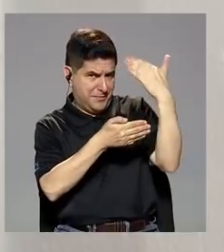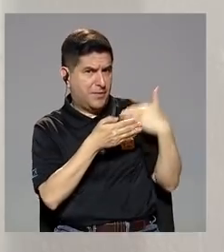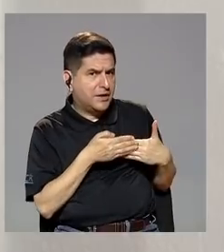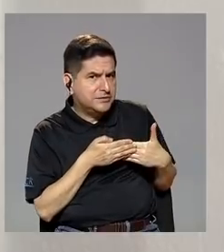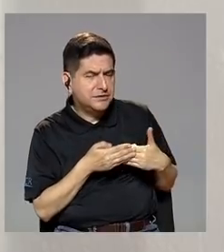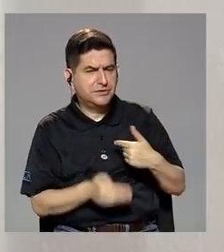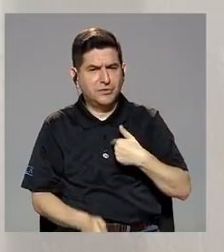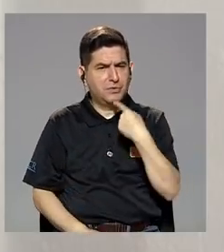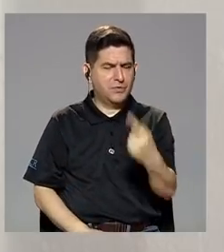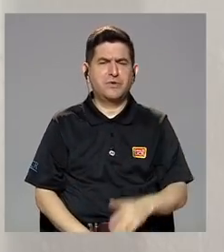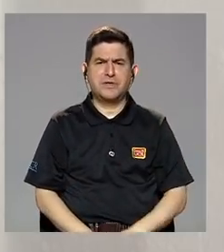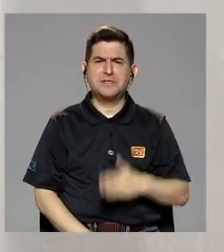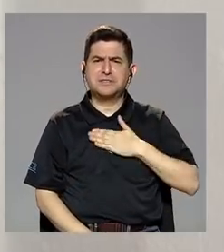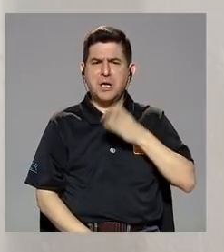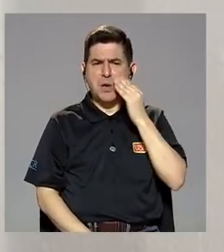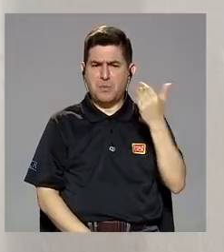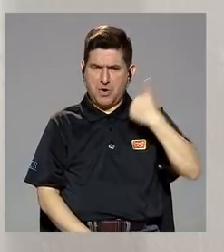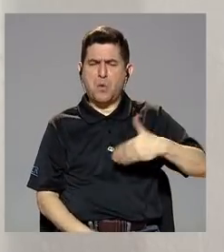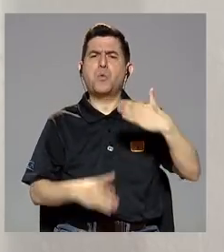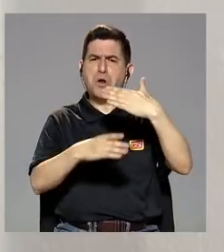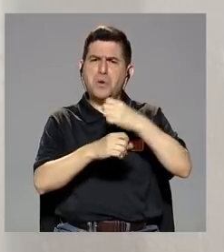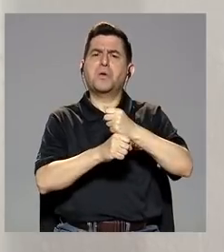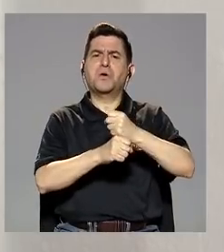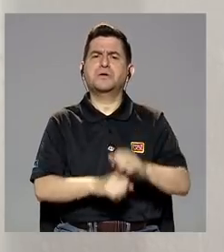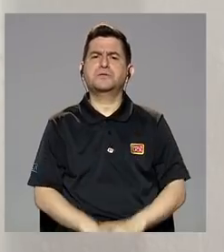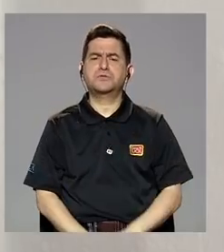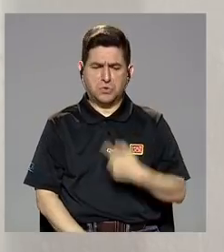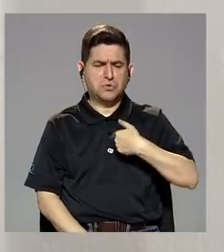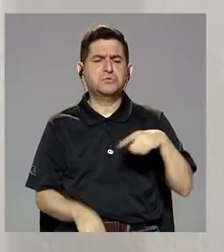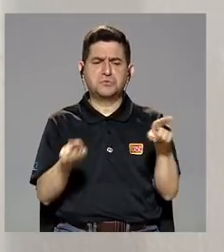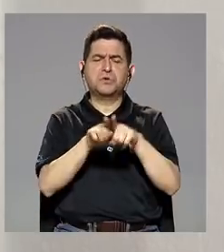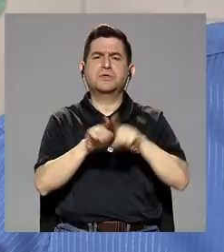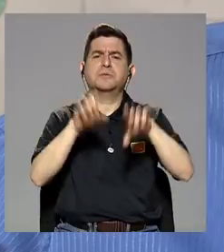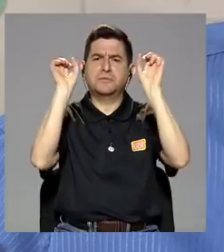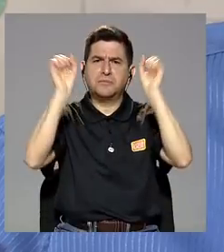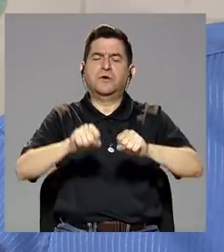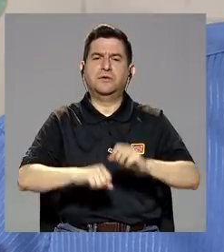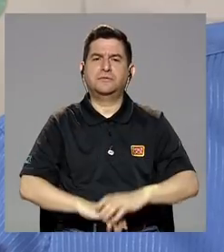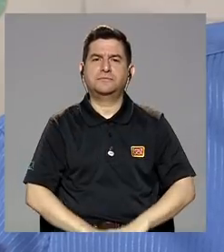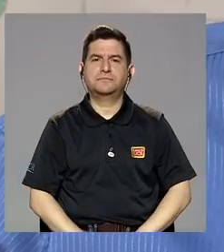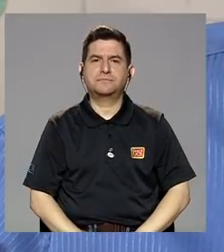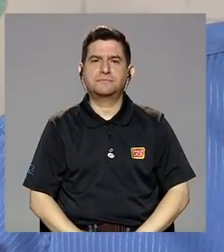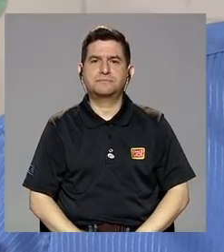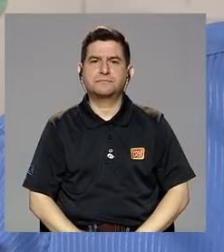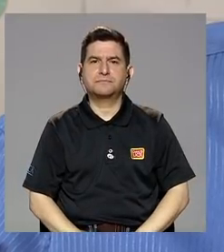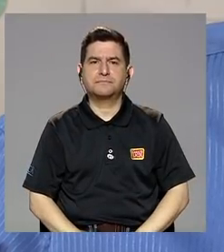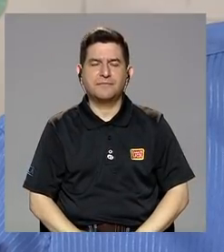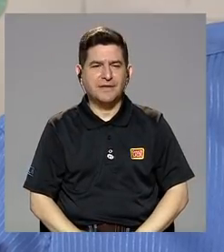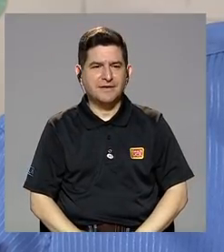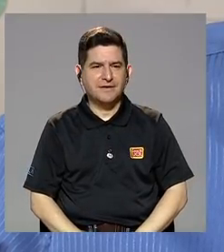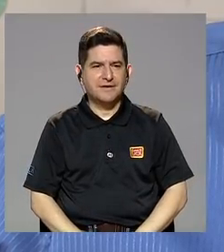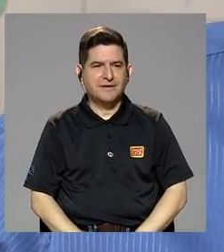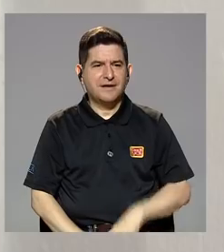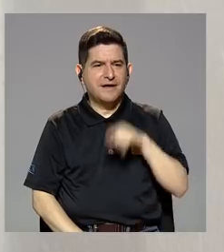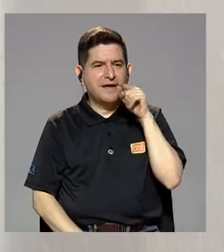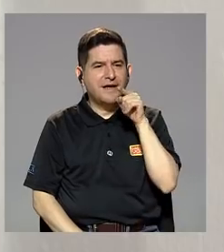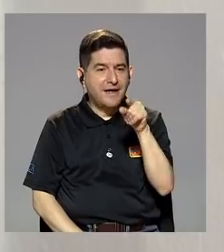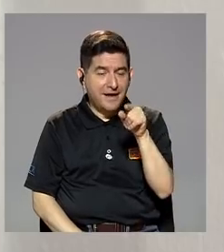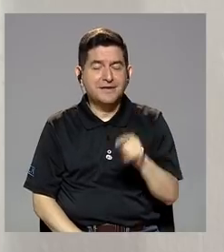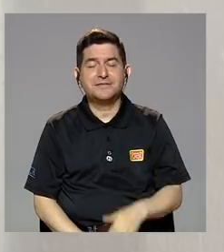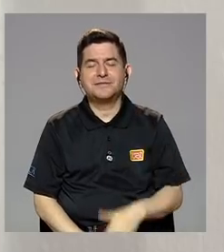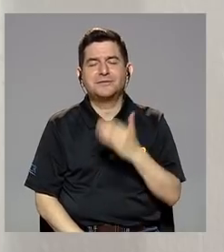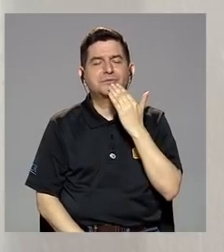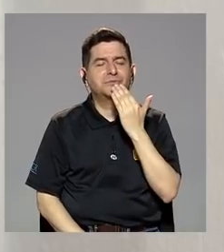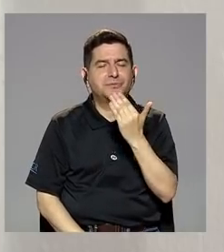uno de expulsión y abuelo lo pudo hacer pero lo va a poder aceptar entonces ese es un